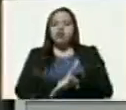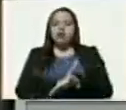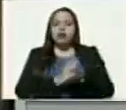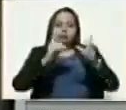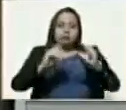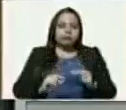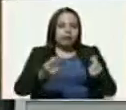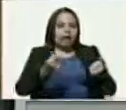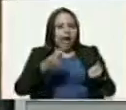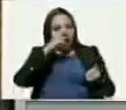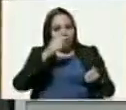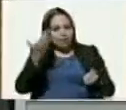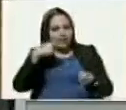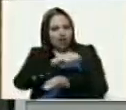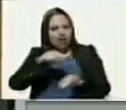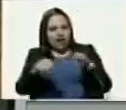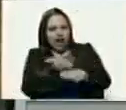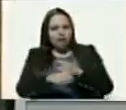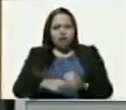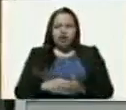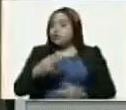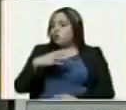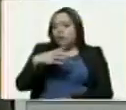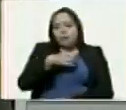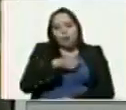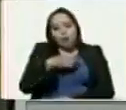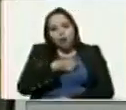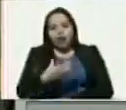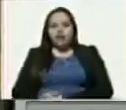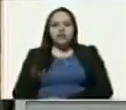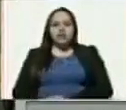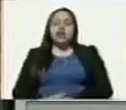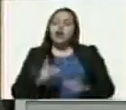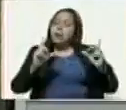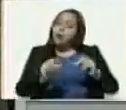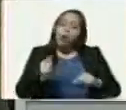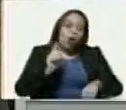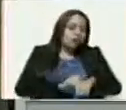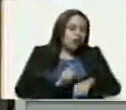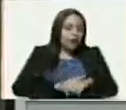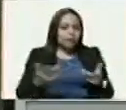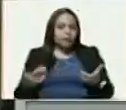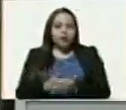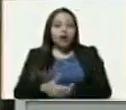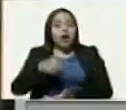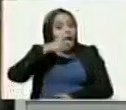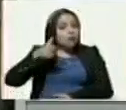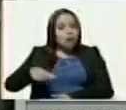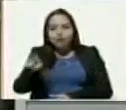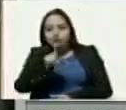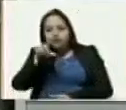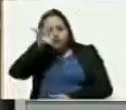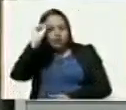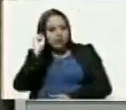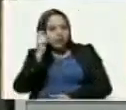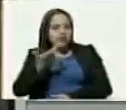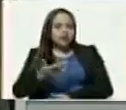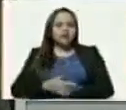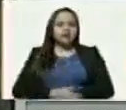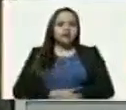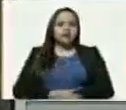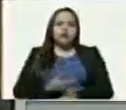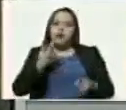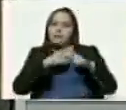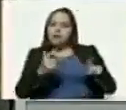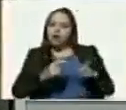año pasado. Que no íbamos a poder, que era muy poco tiempo, que el pueblo no iba a entender. Y la